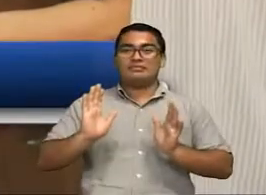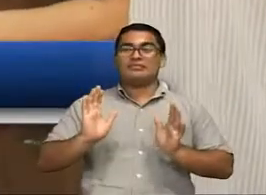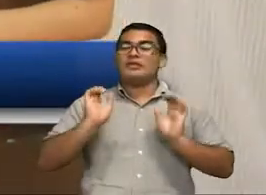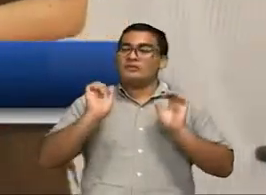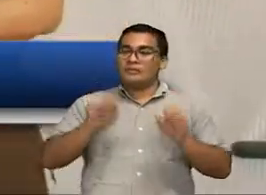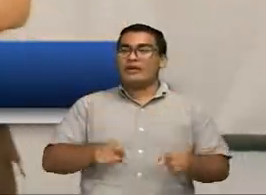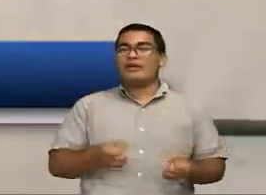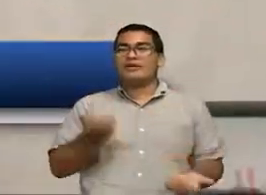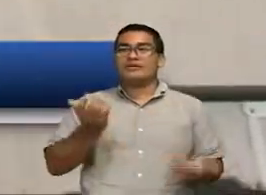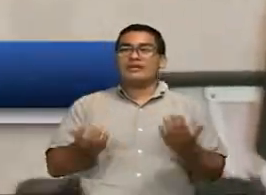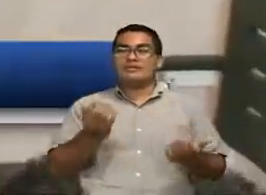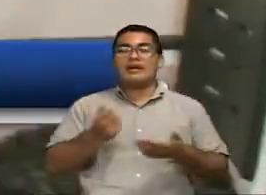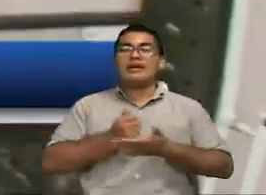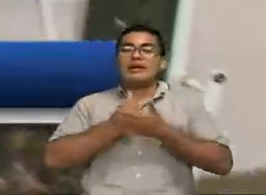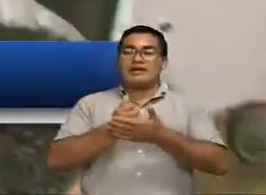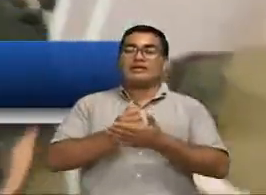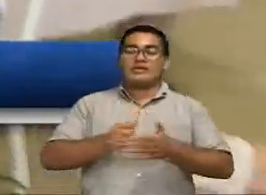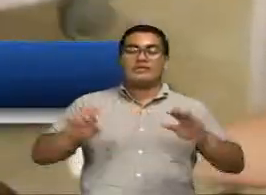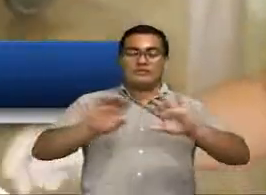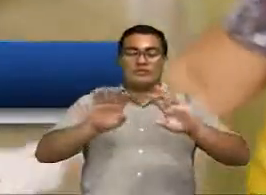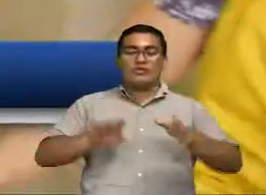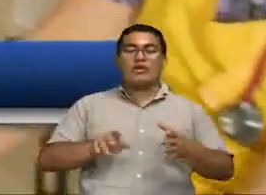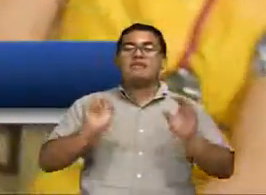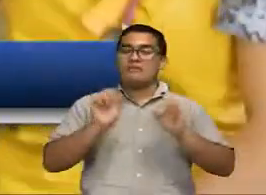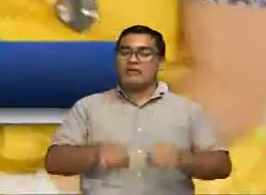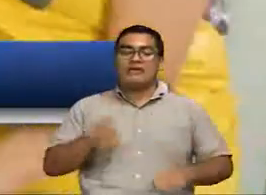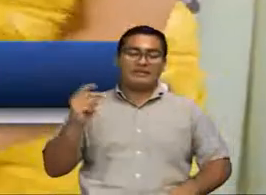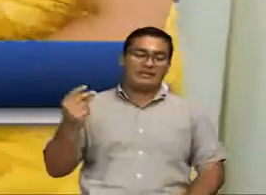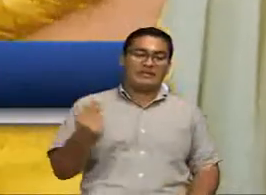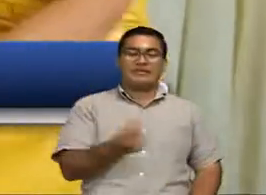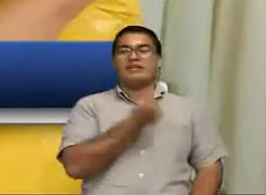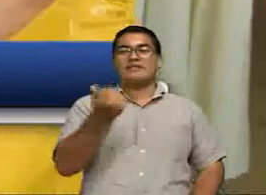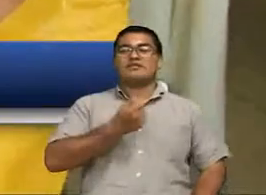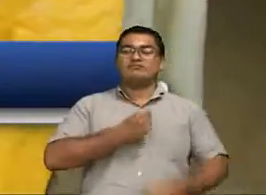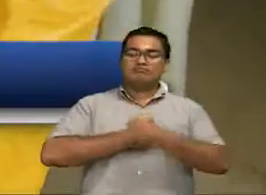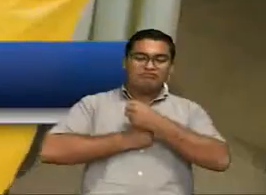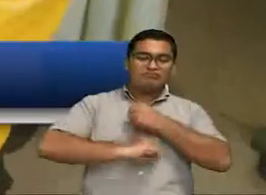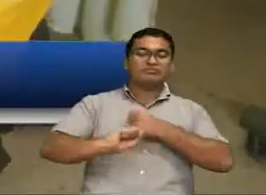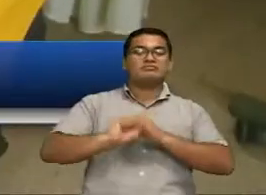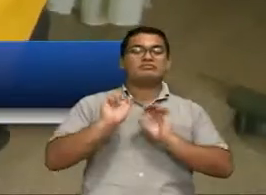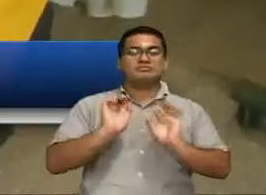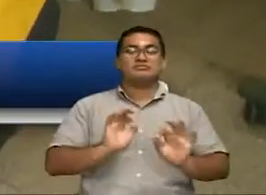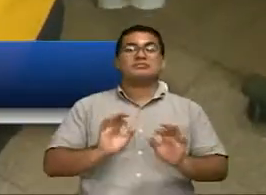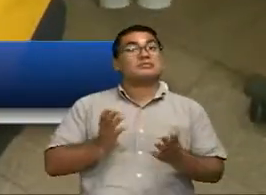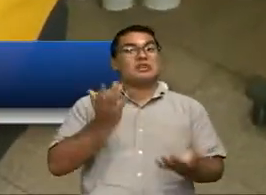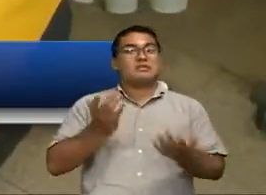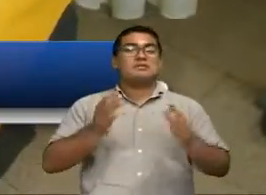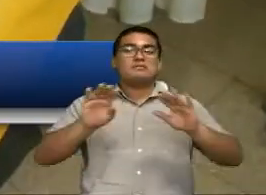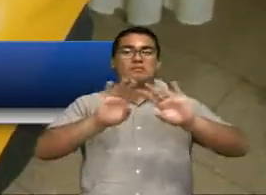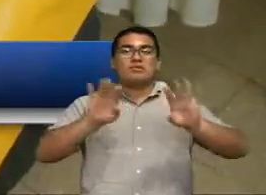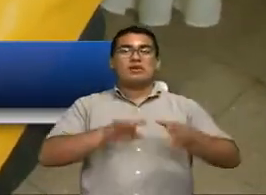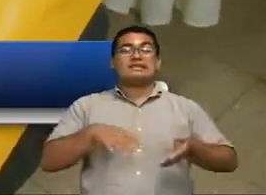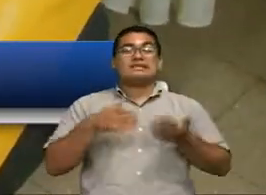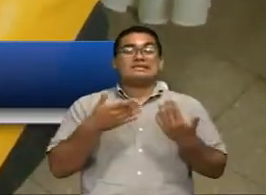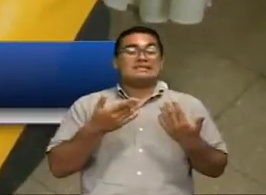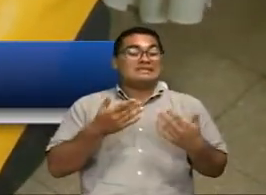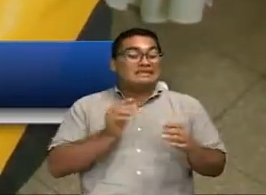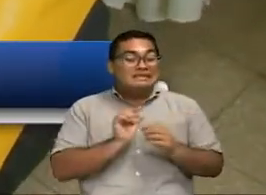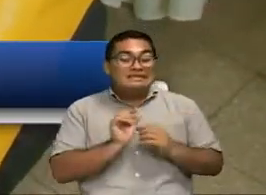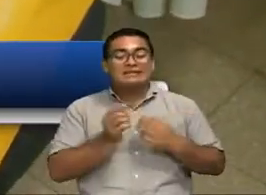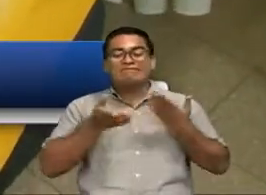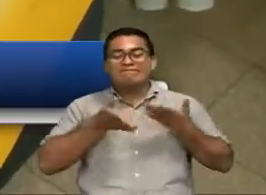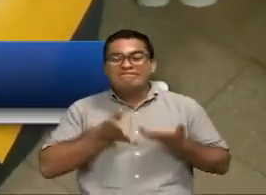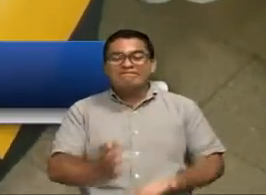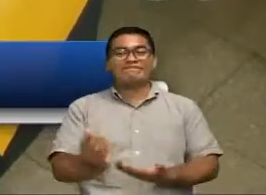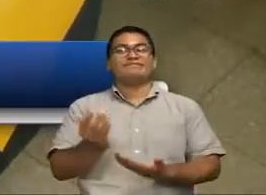posiciones ayudan a que el proceso sea más rápido. Sí. Y entonces quizás la mujer ya anda en las últimas, como se le